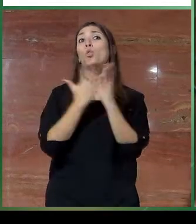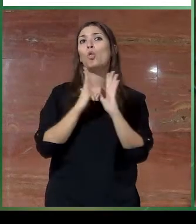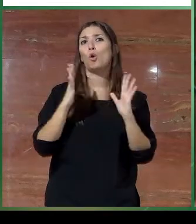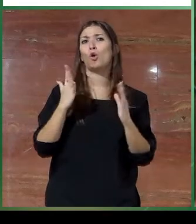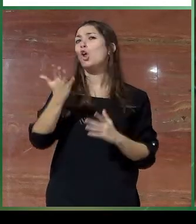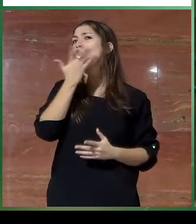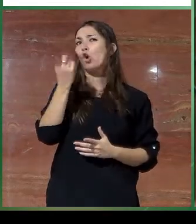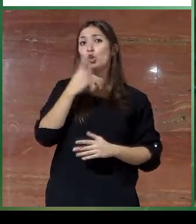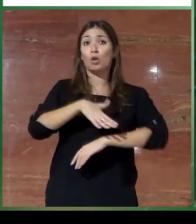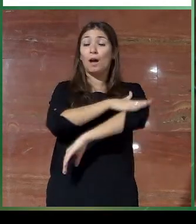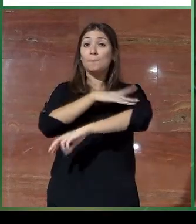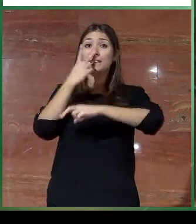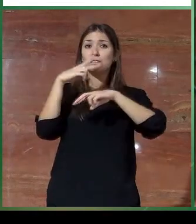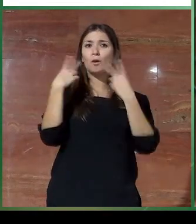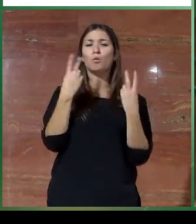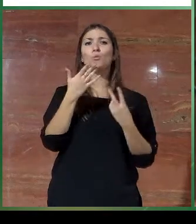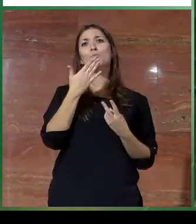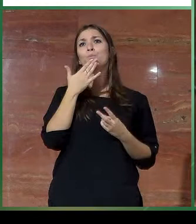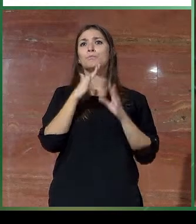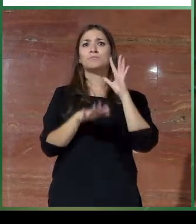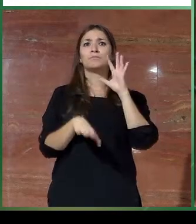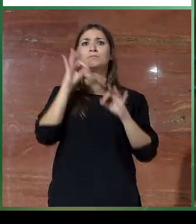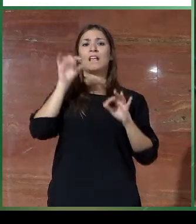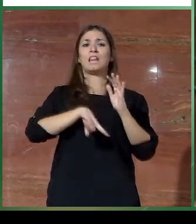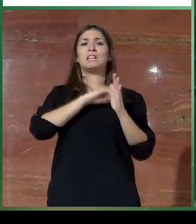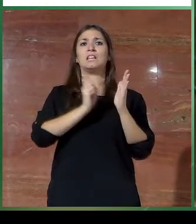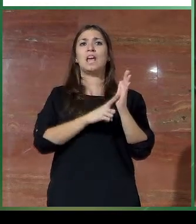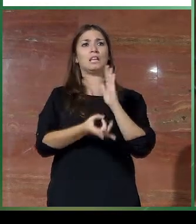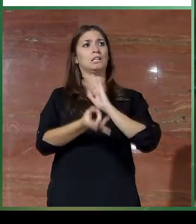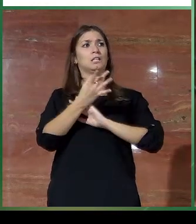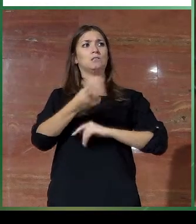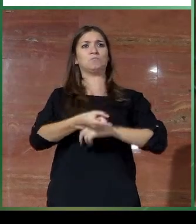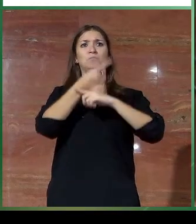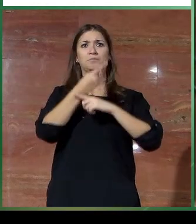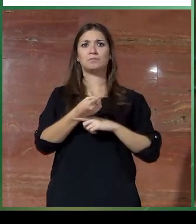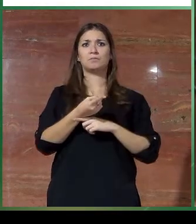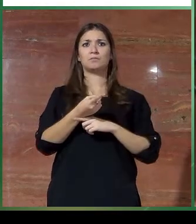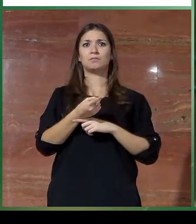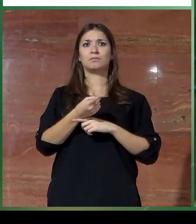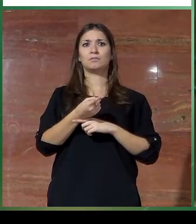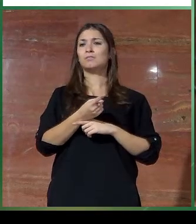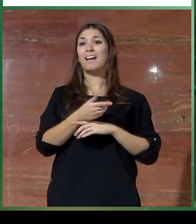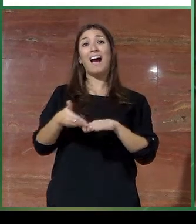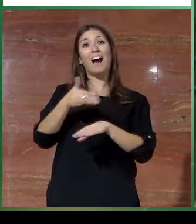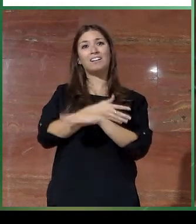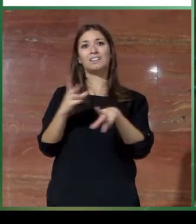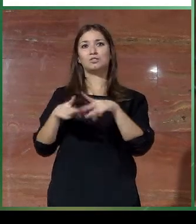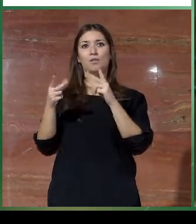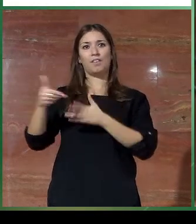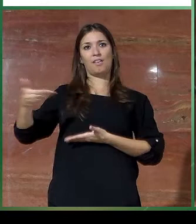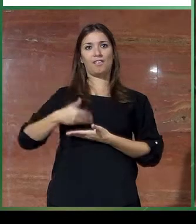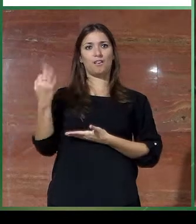ninguna, que haya tomado medidas legislativas sin que previamente la sociedad civil lo haya empujado y lo